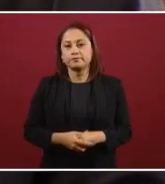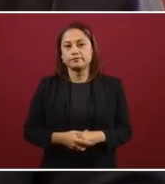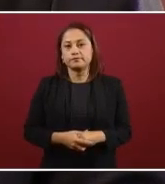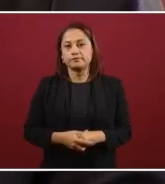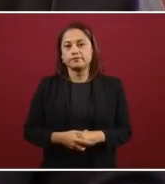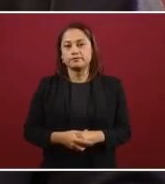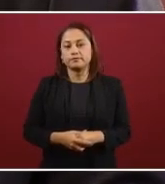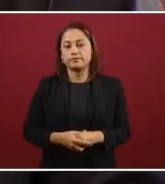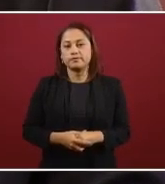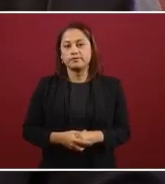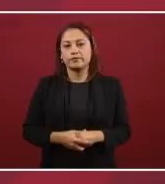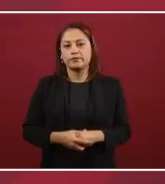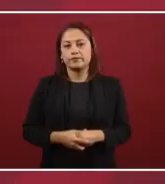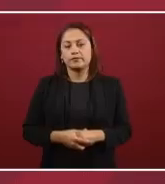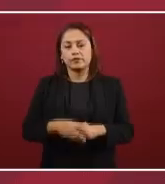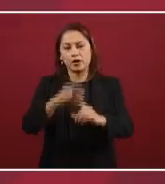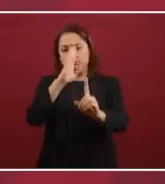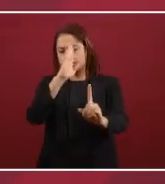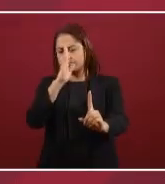el objetivo es